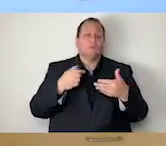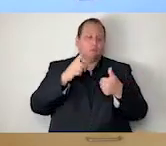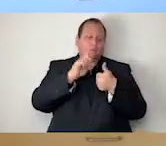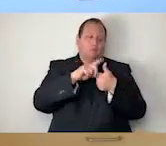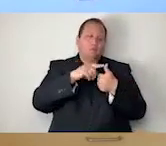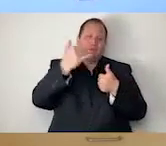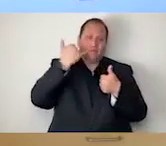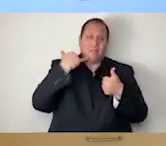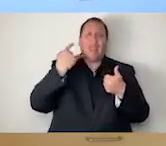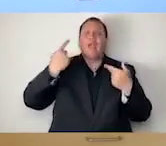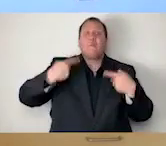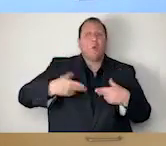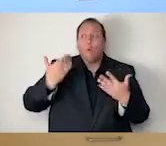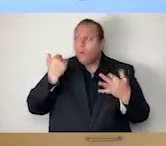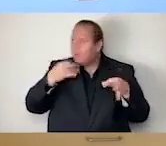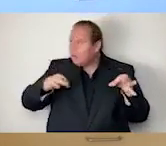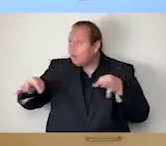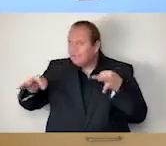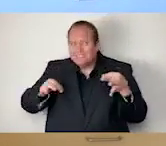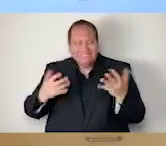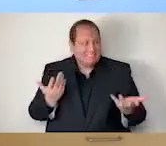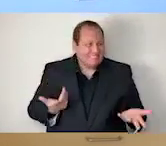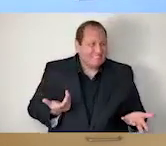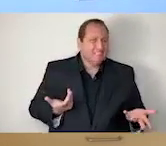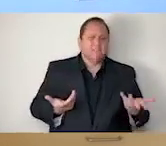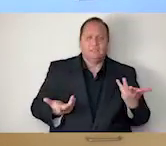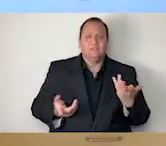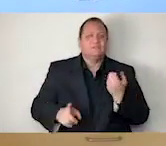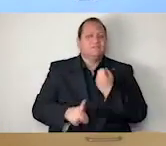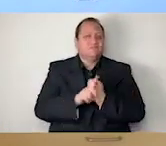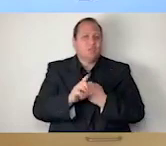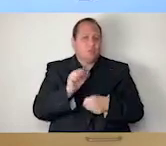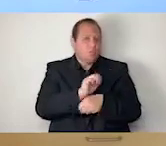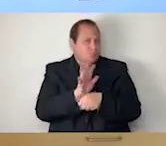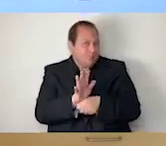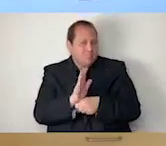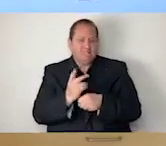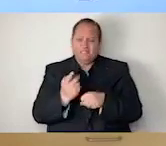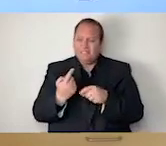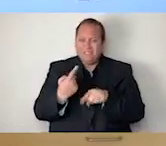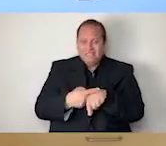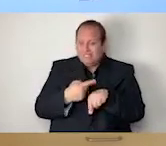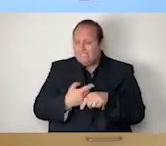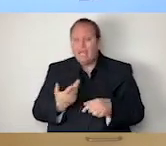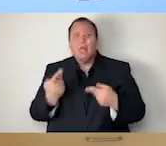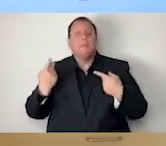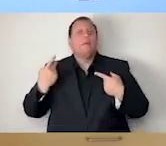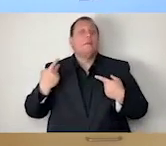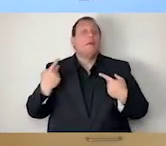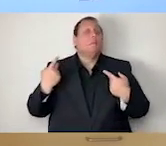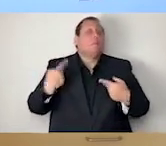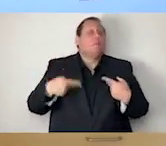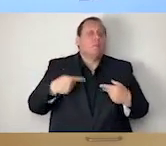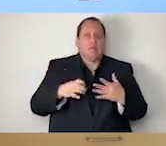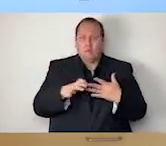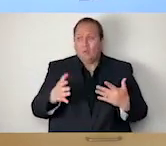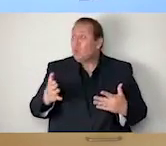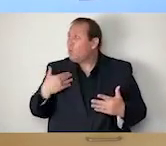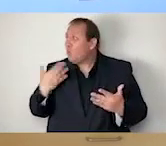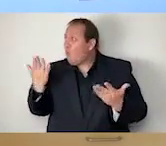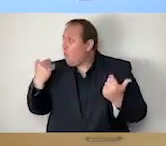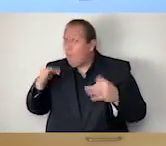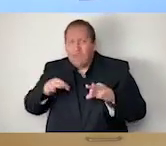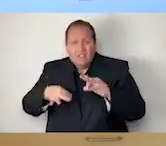el número uno fue personas sin trabajo es por causas del óbito o sea personas que las